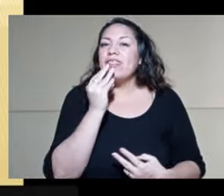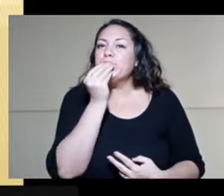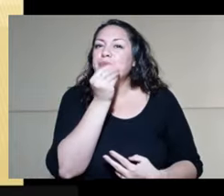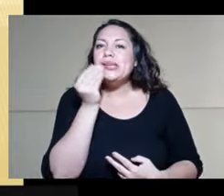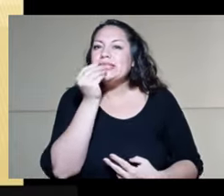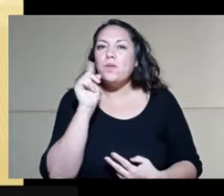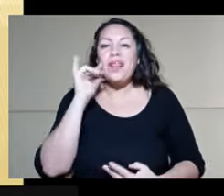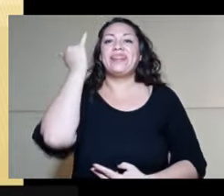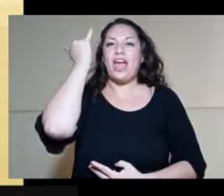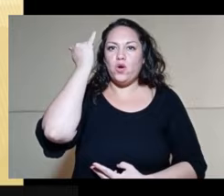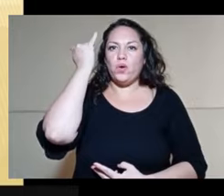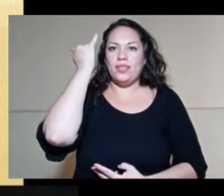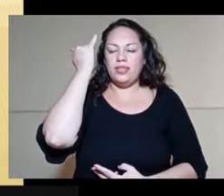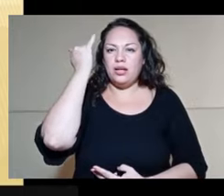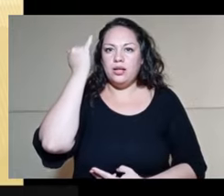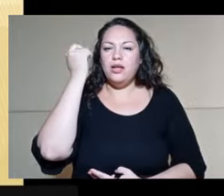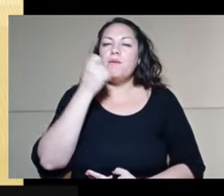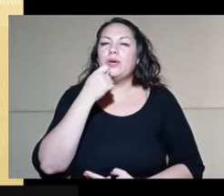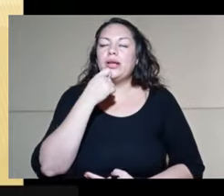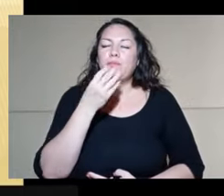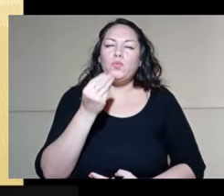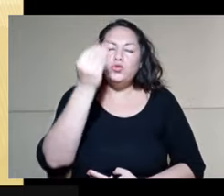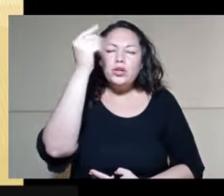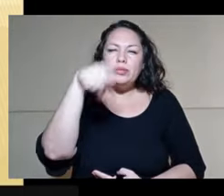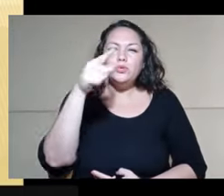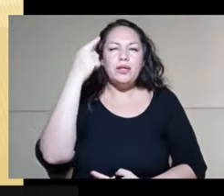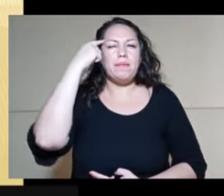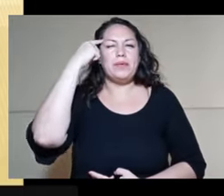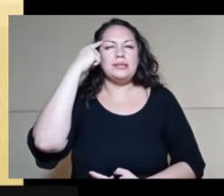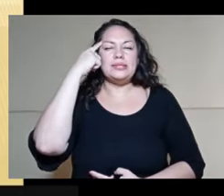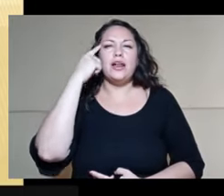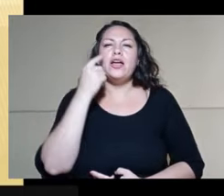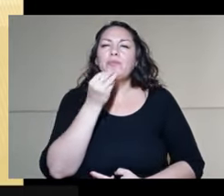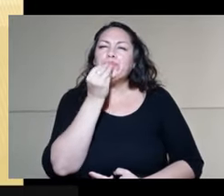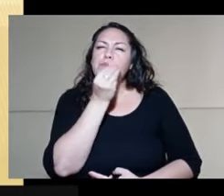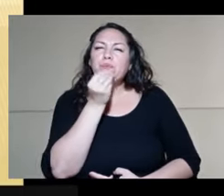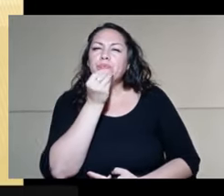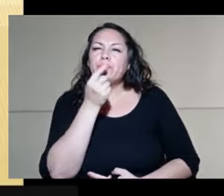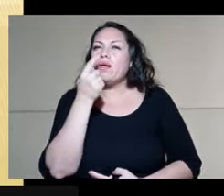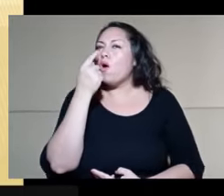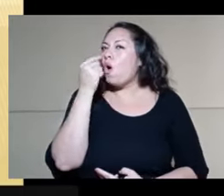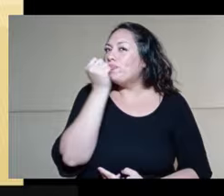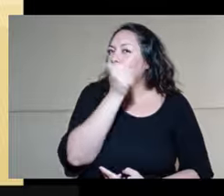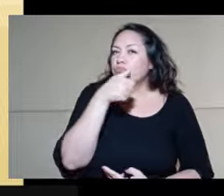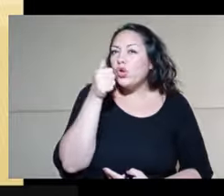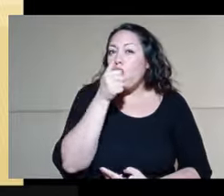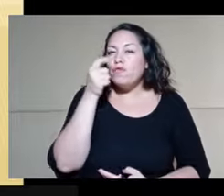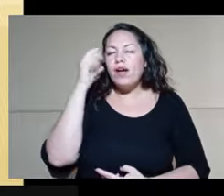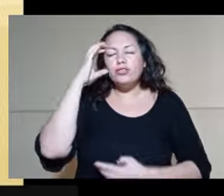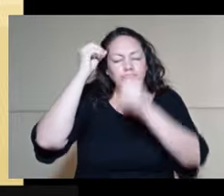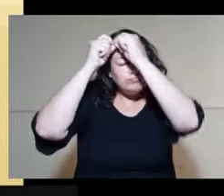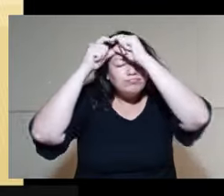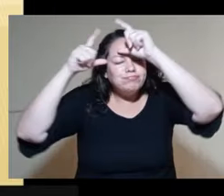un gusto, ¿sí? Y de hecho, a ustedes les ha pasado que a veces percibimos un gusto y como un olfato también, y